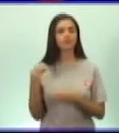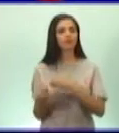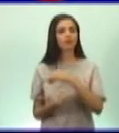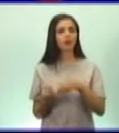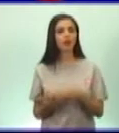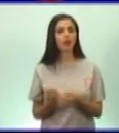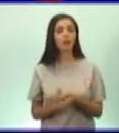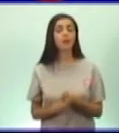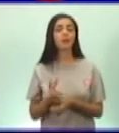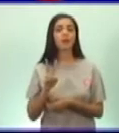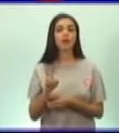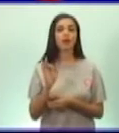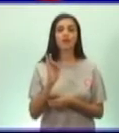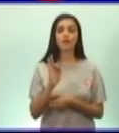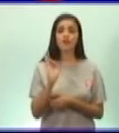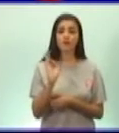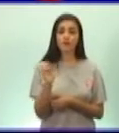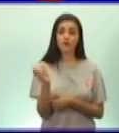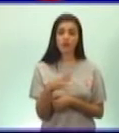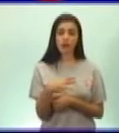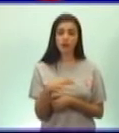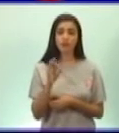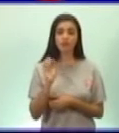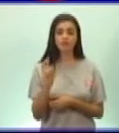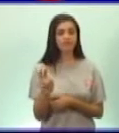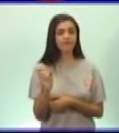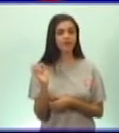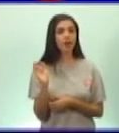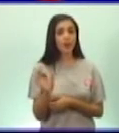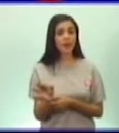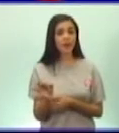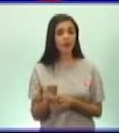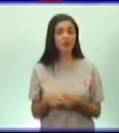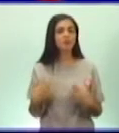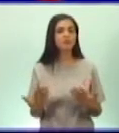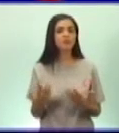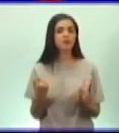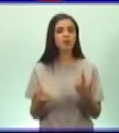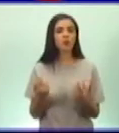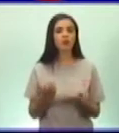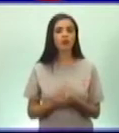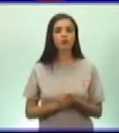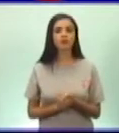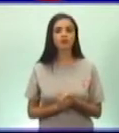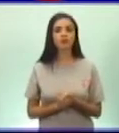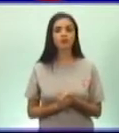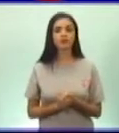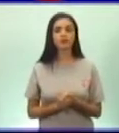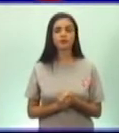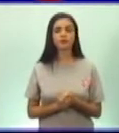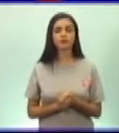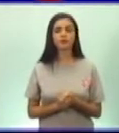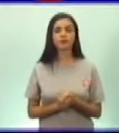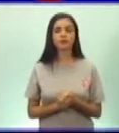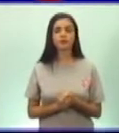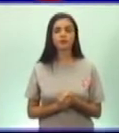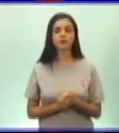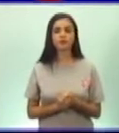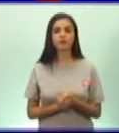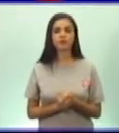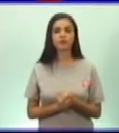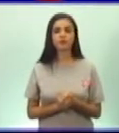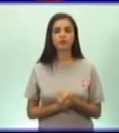verdadera, porque a través de la orina se eliminan sustancias de desecho o tóxicas y sales